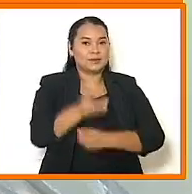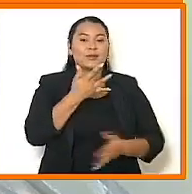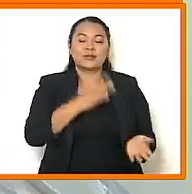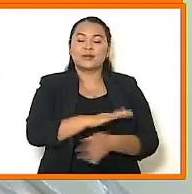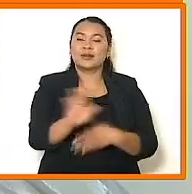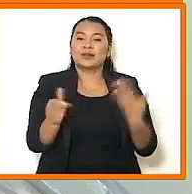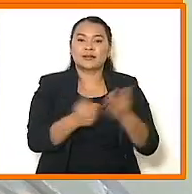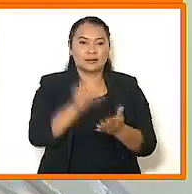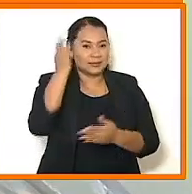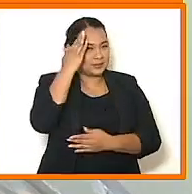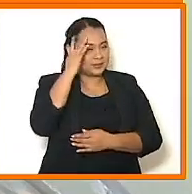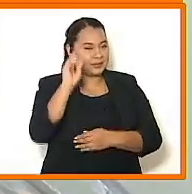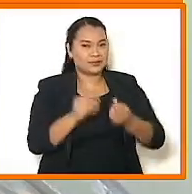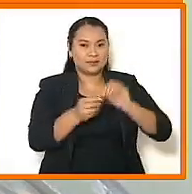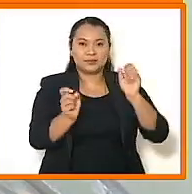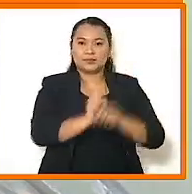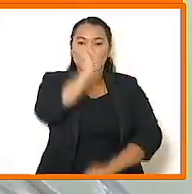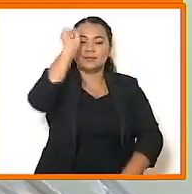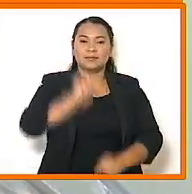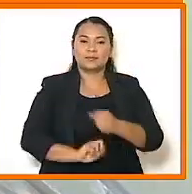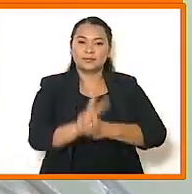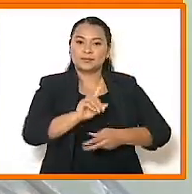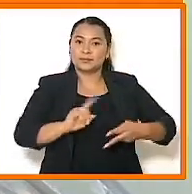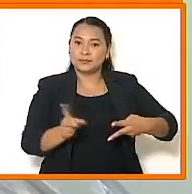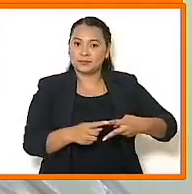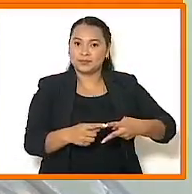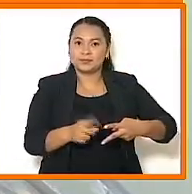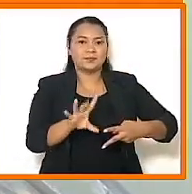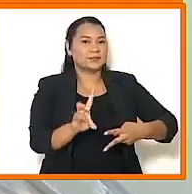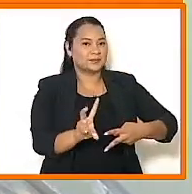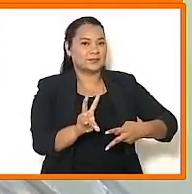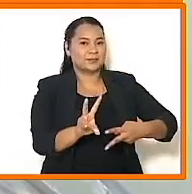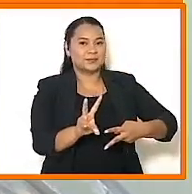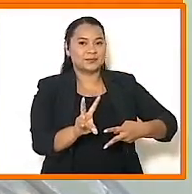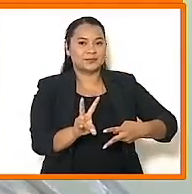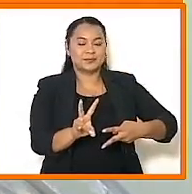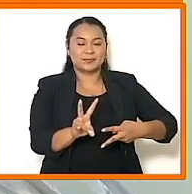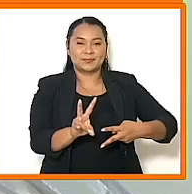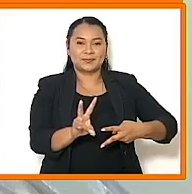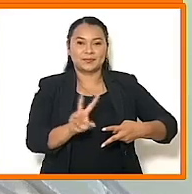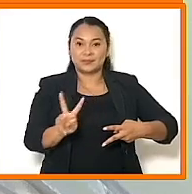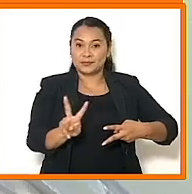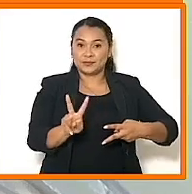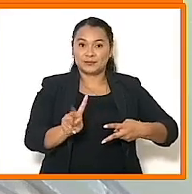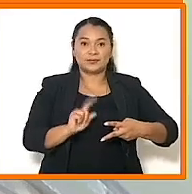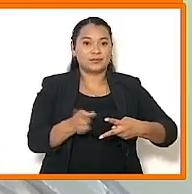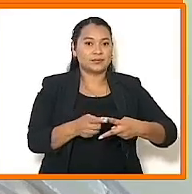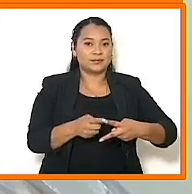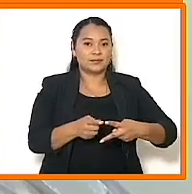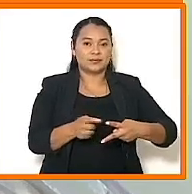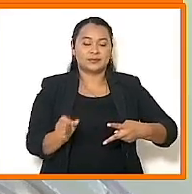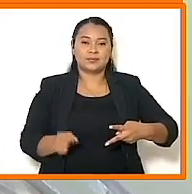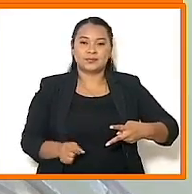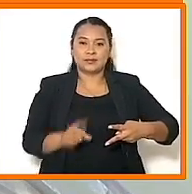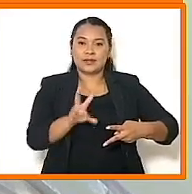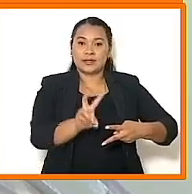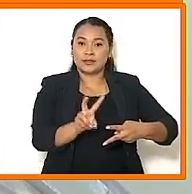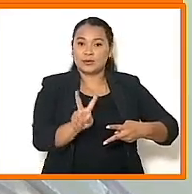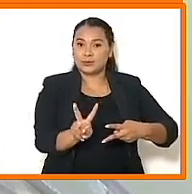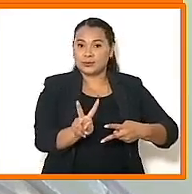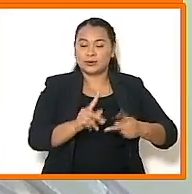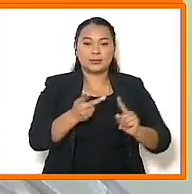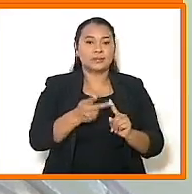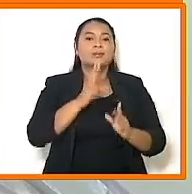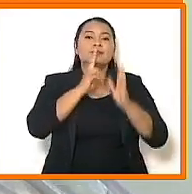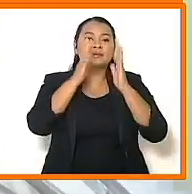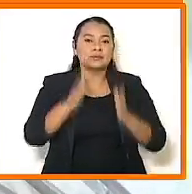primer dígito es el 7. Segundo dígito, el 2. Primer número ganador es el 72 con